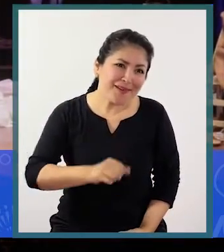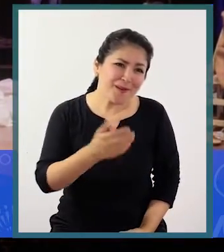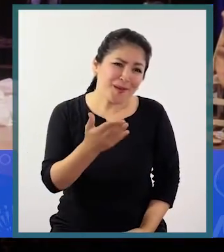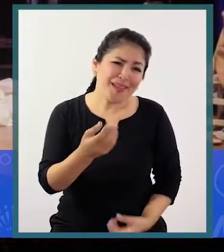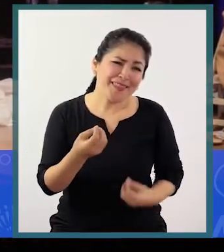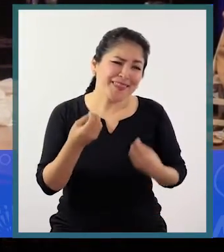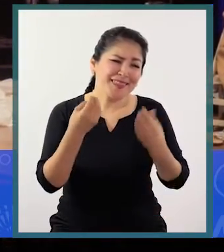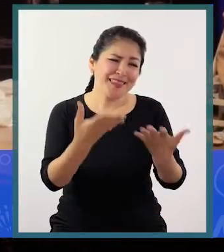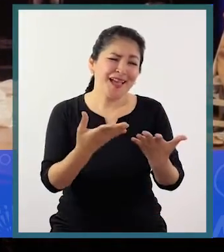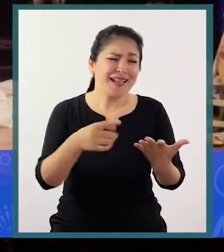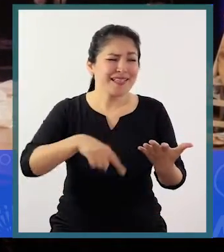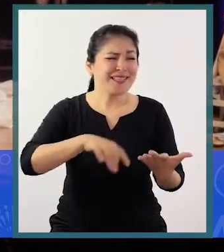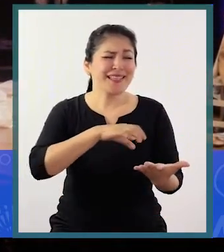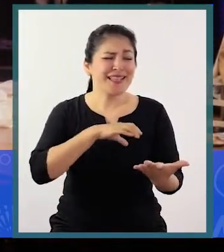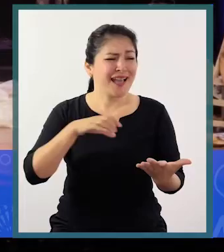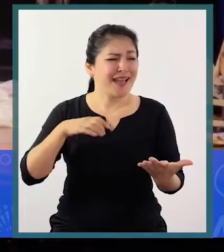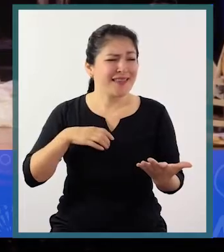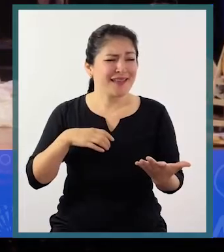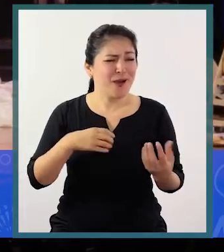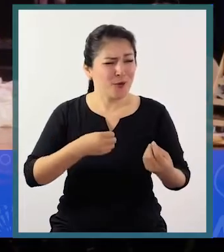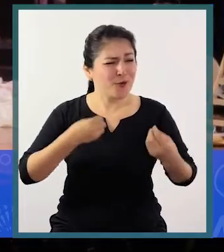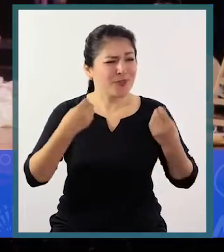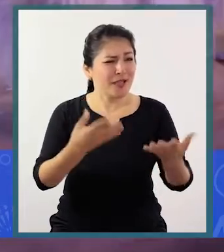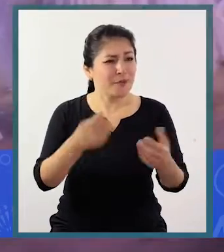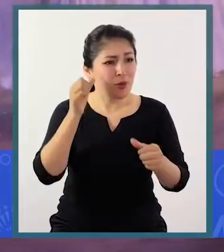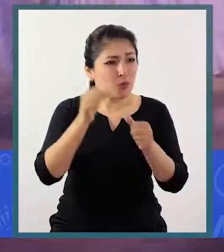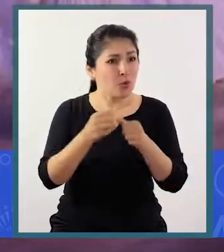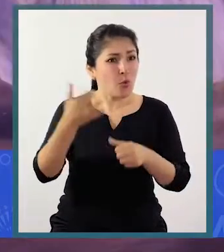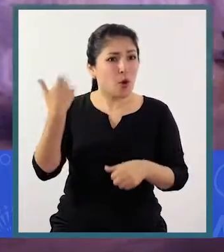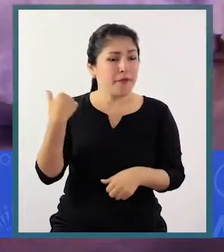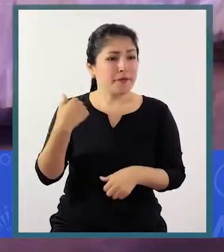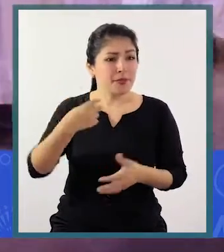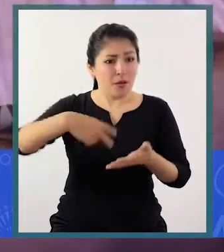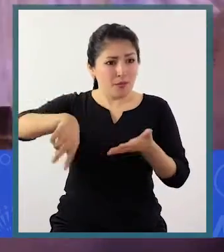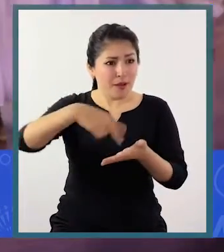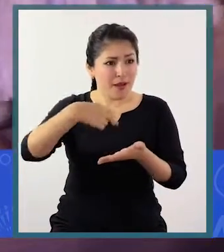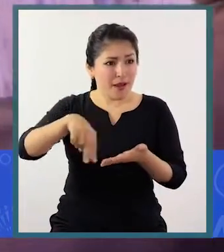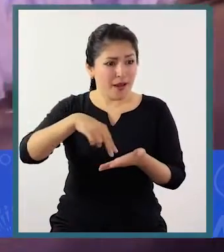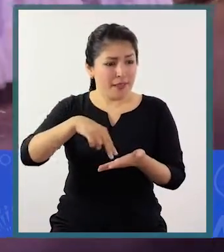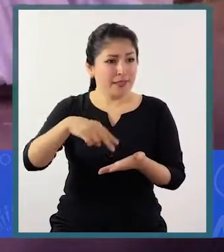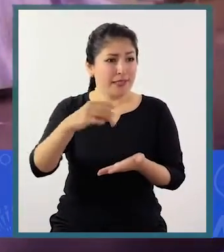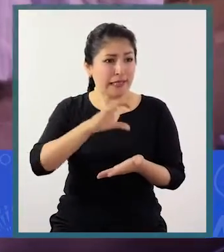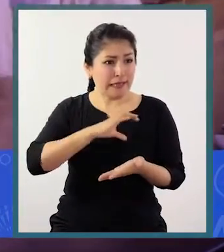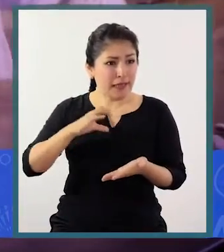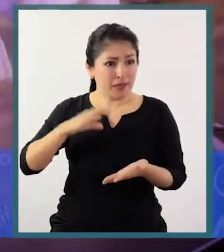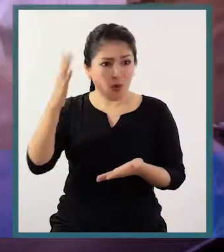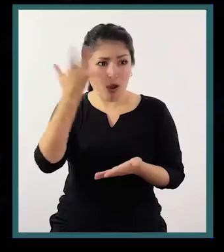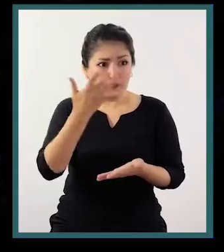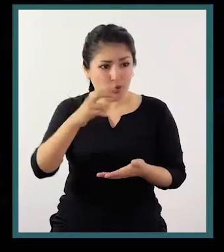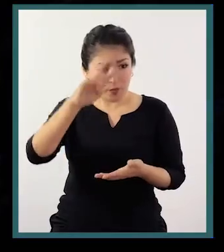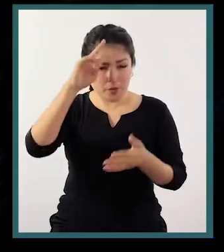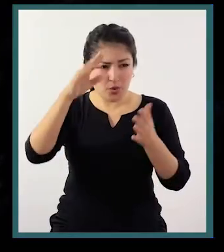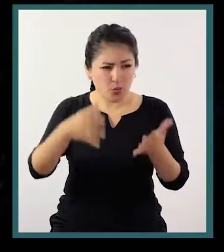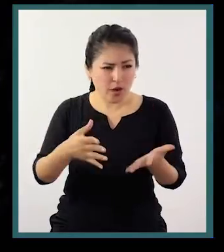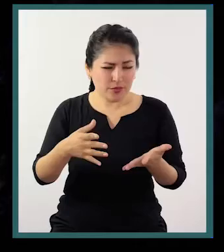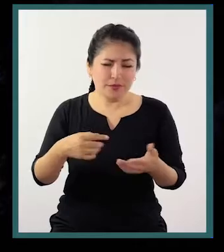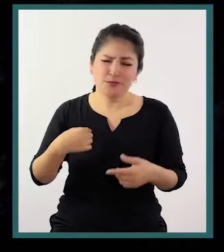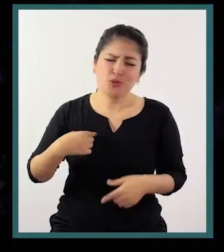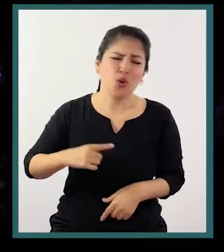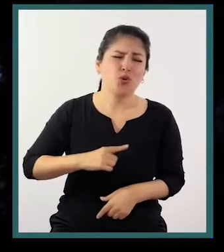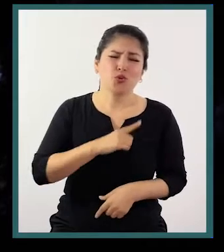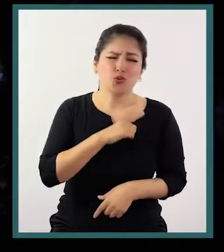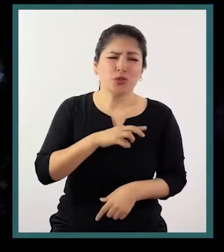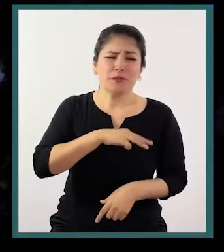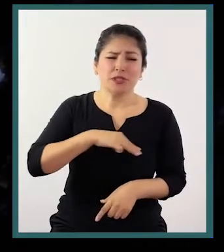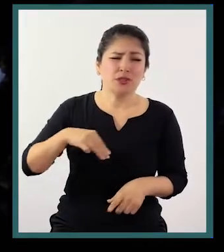todo por el pueblo del Callao, ¿no? El ballet afroperuano del Callao merece mucho más. Orgullosa y gracias al Ministerio de Cultura por